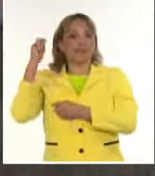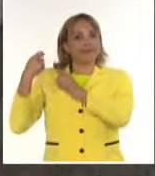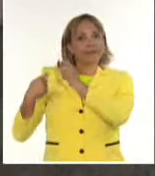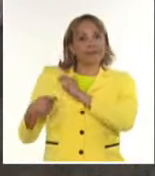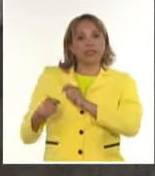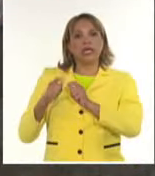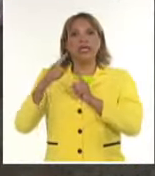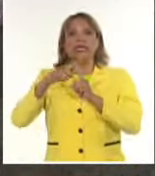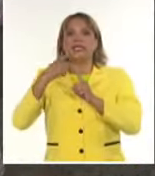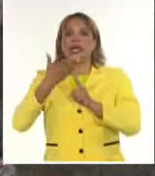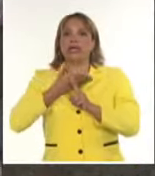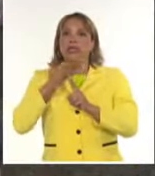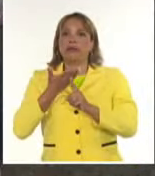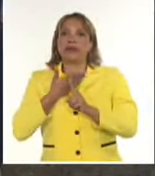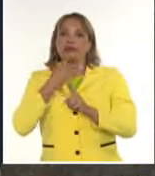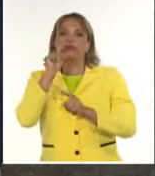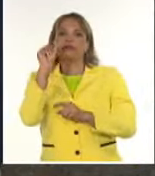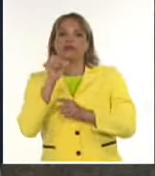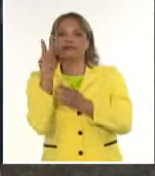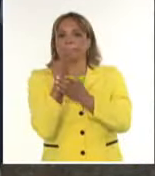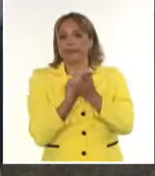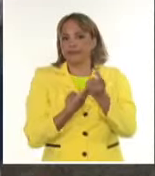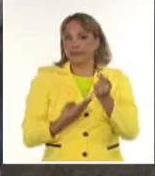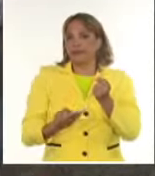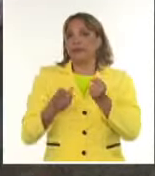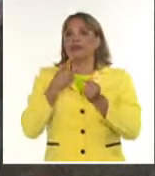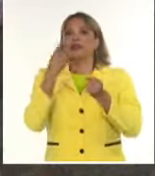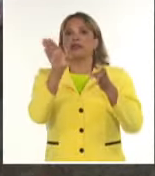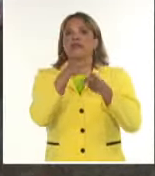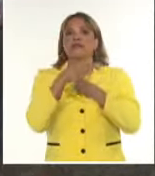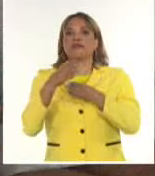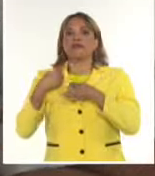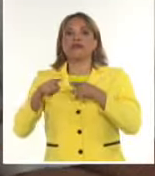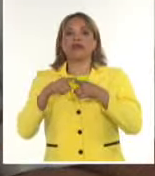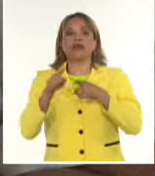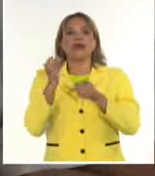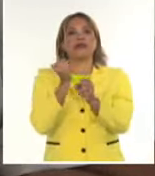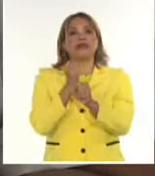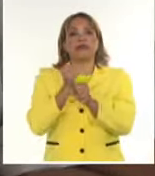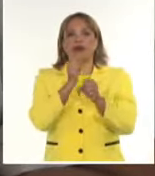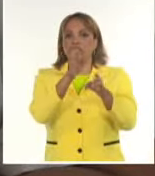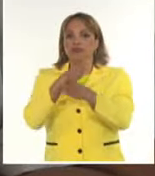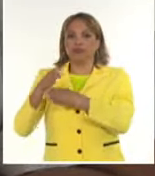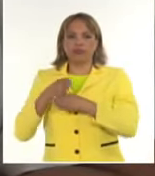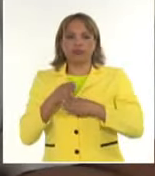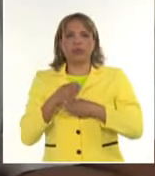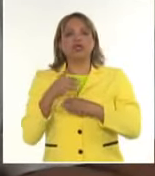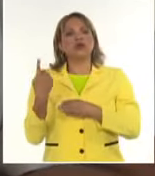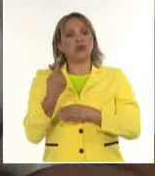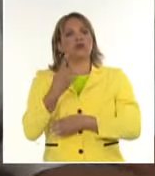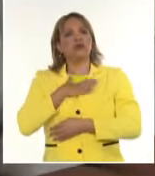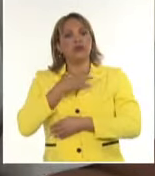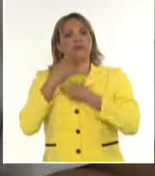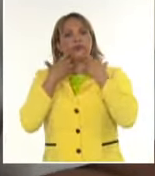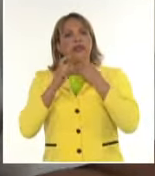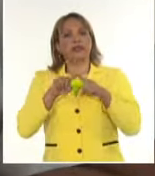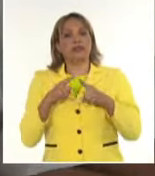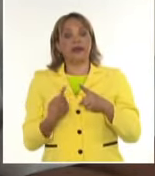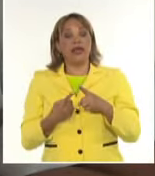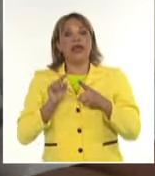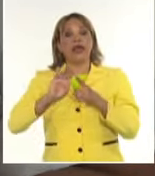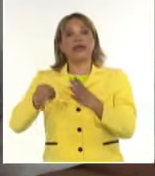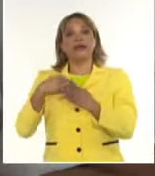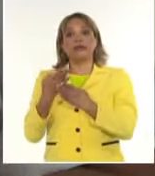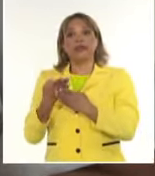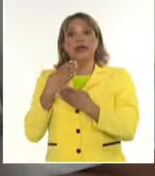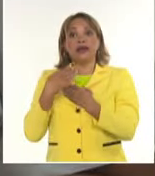tratamiento, personas con discapacidad, de opciones que existen incluso en la capital en función de eso. Y para nosotros es sumamente importante porque además es el día que la Editorial